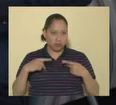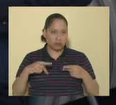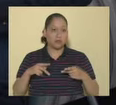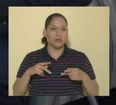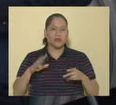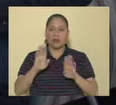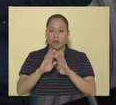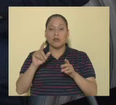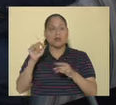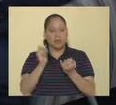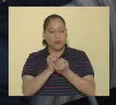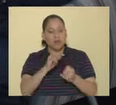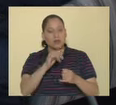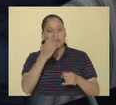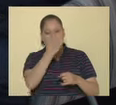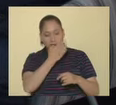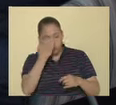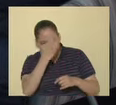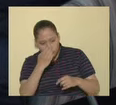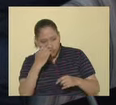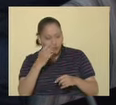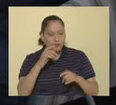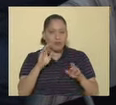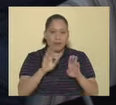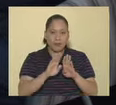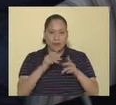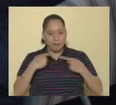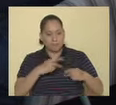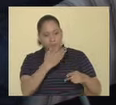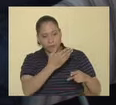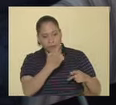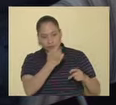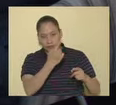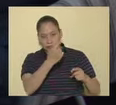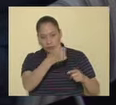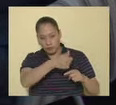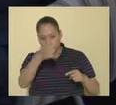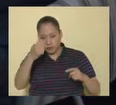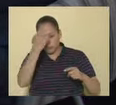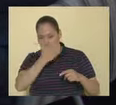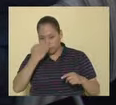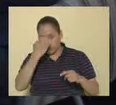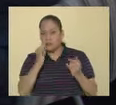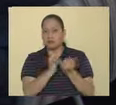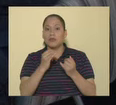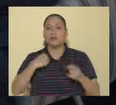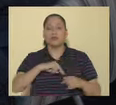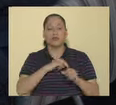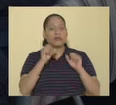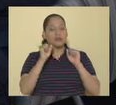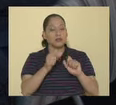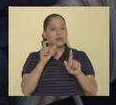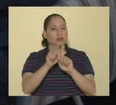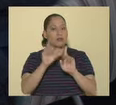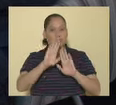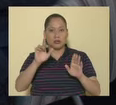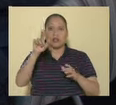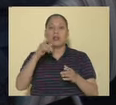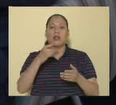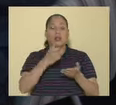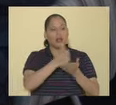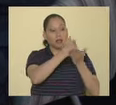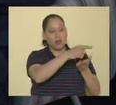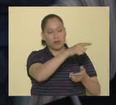sean revisadas y que además podamos nosotros garantizar esa seguridad que estamos dando en auxilio de autoridades